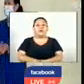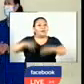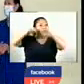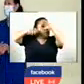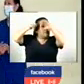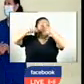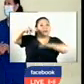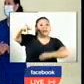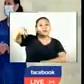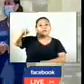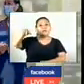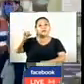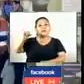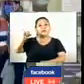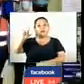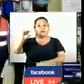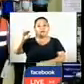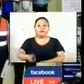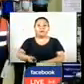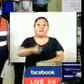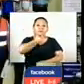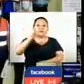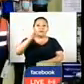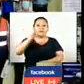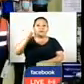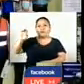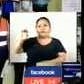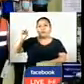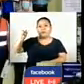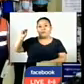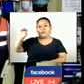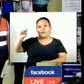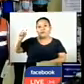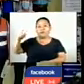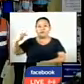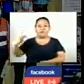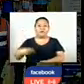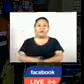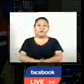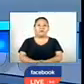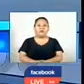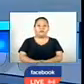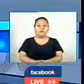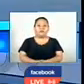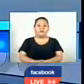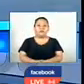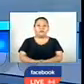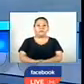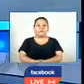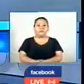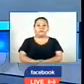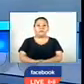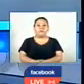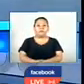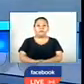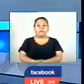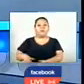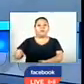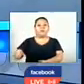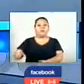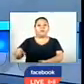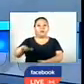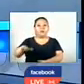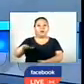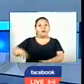imágenes de Pablo Sagastume Benel Castillo Noticiero Telemas Y en San Francisco Menéndez se